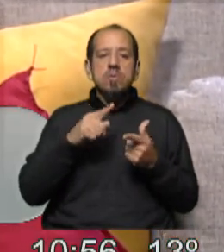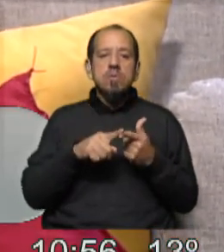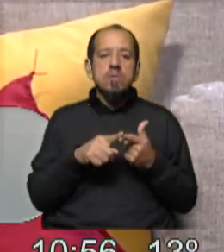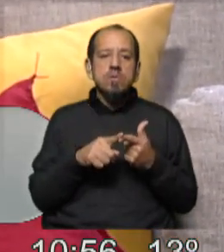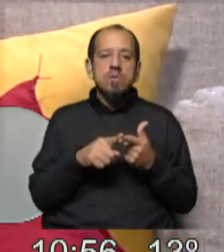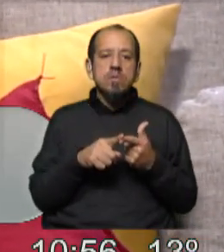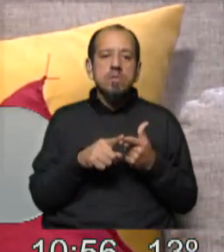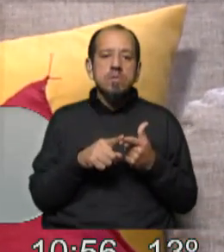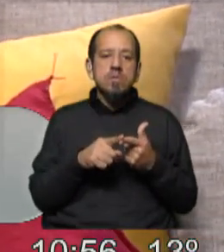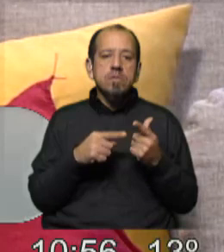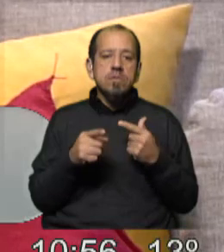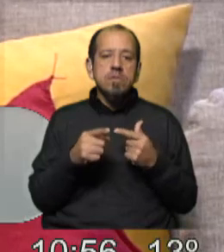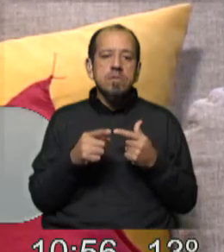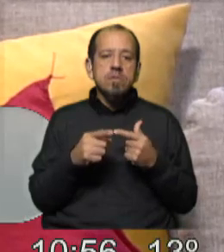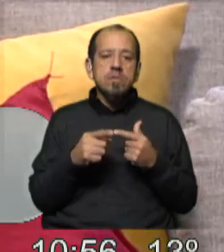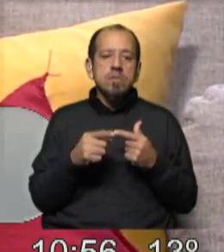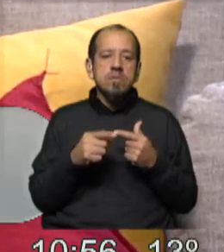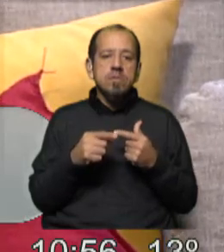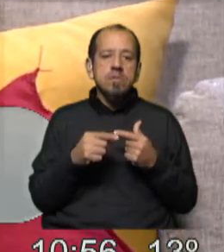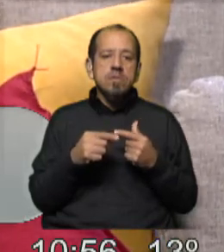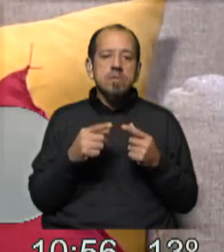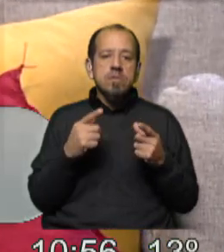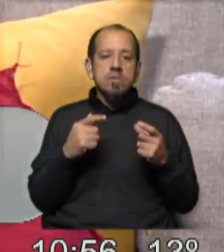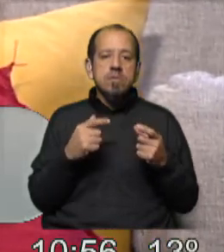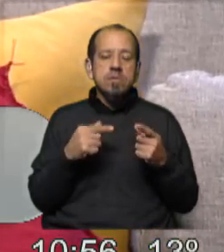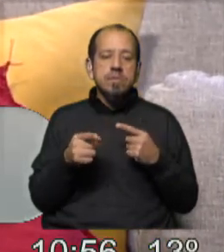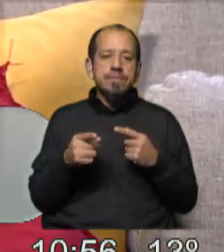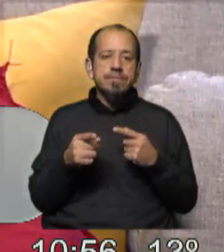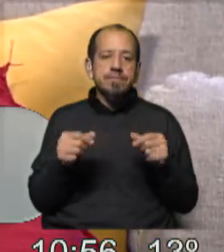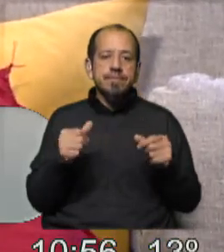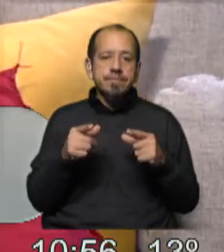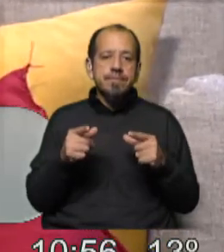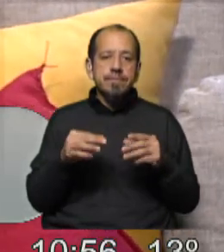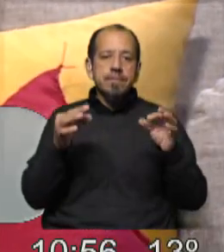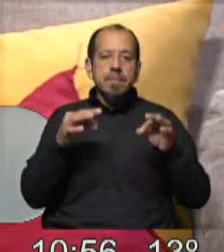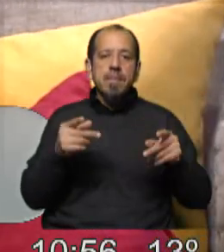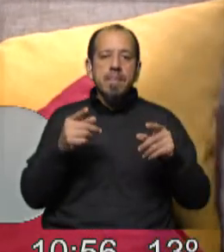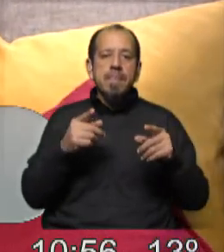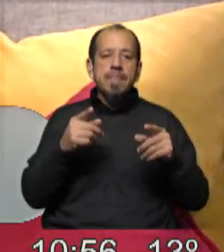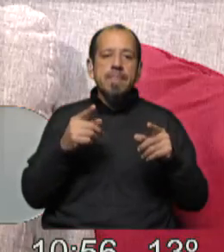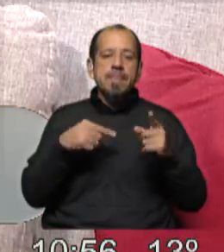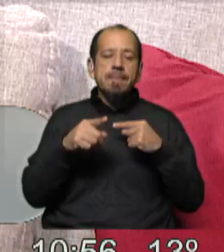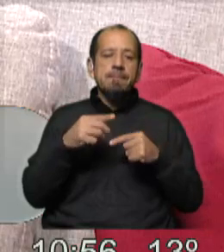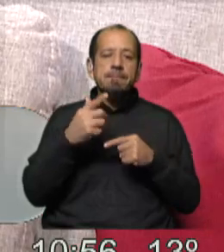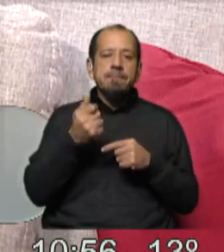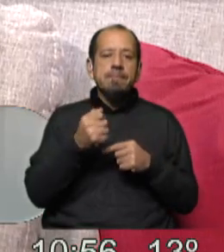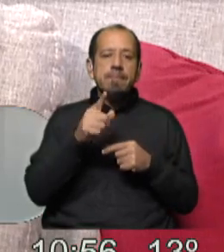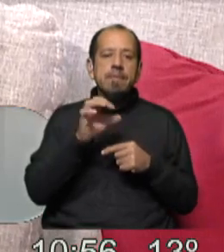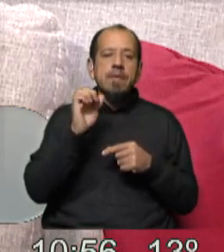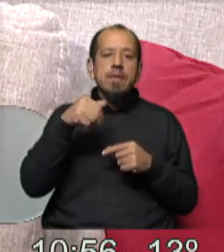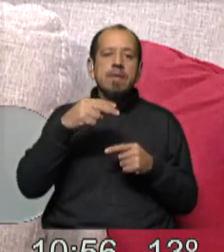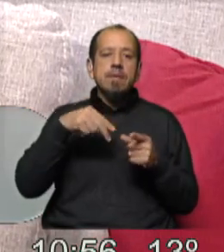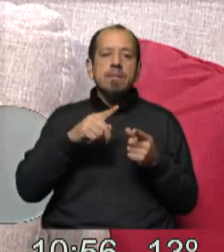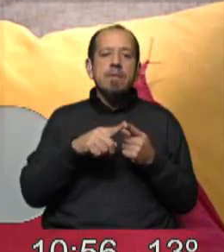disco precioso con dúos que yo amé, de verdad. Con esa canción que cantaste en el ómnibus, que la haces con el alemán, que es espectacular, canción del